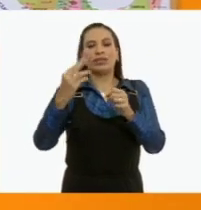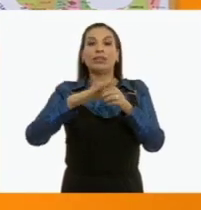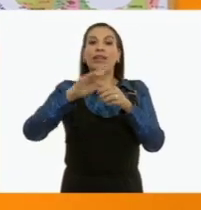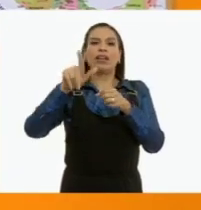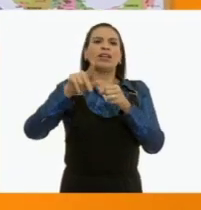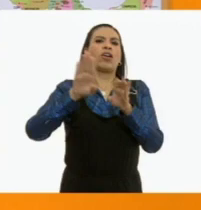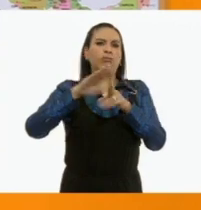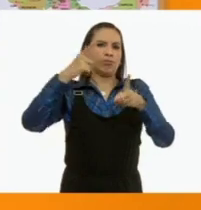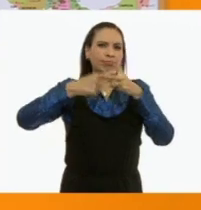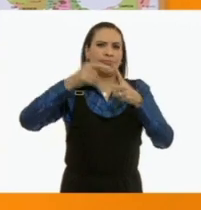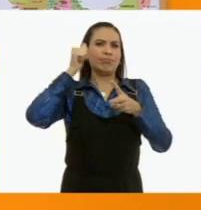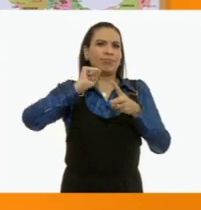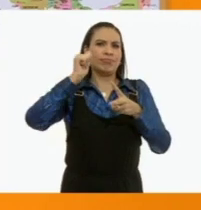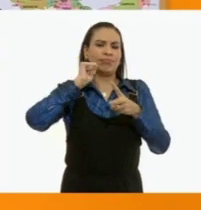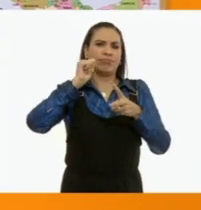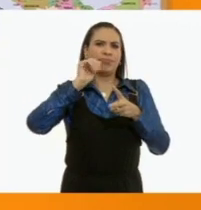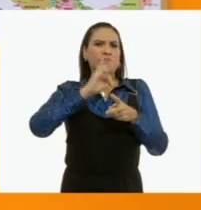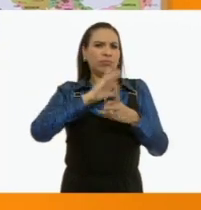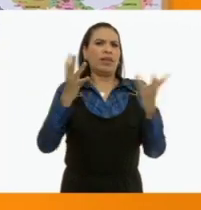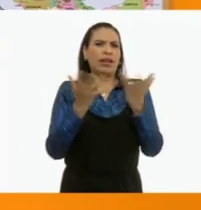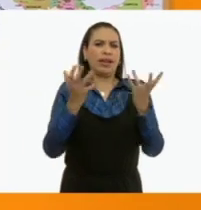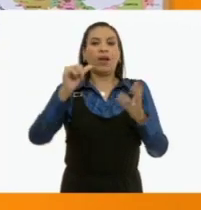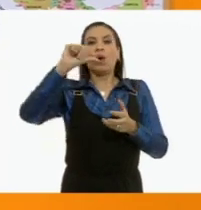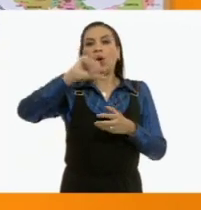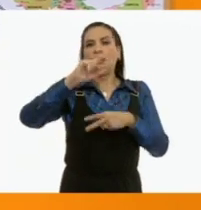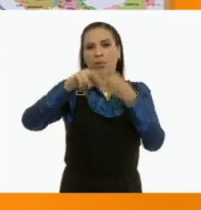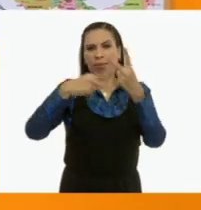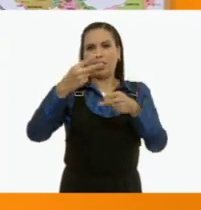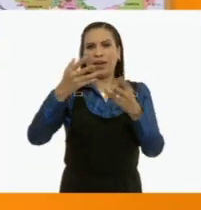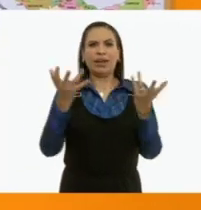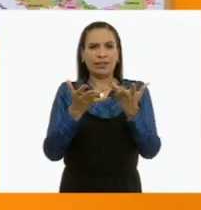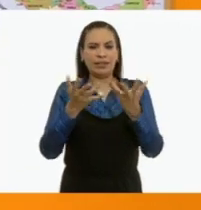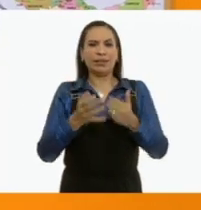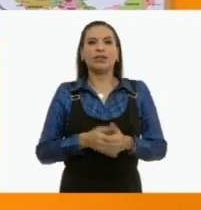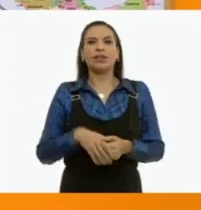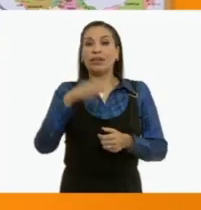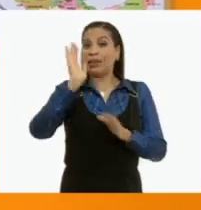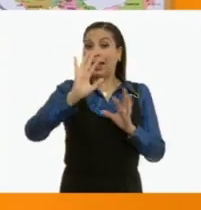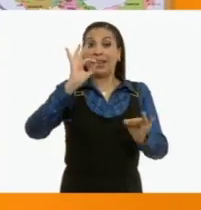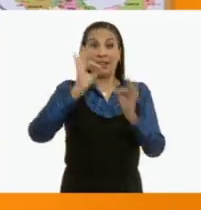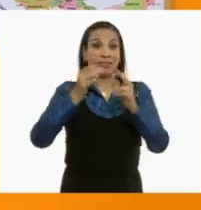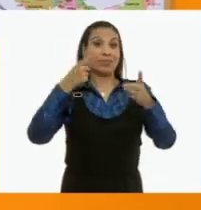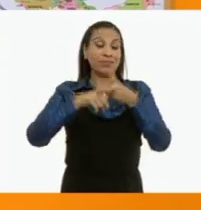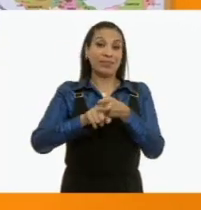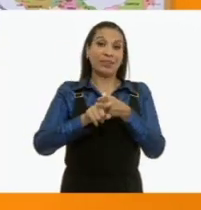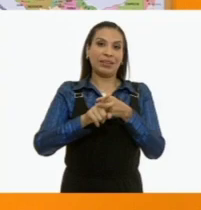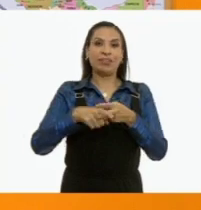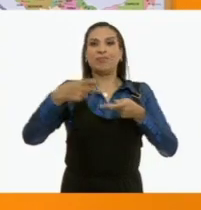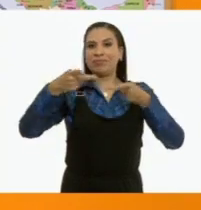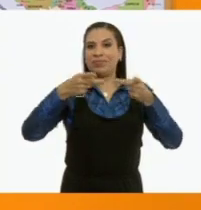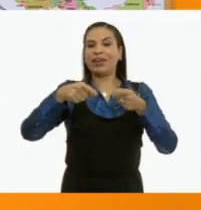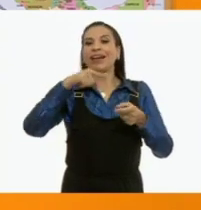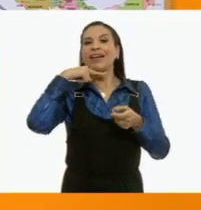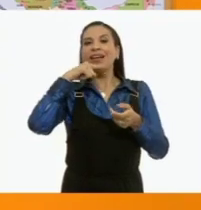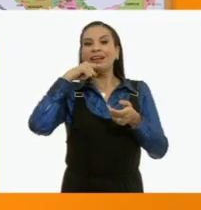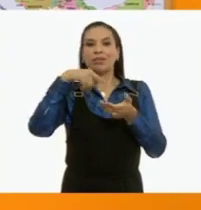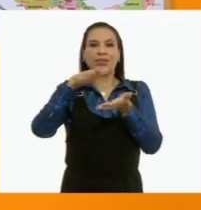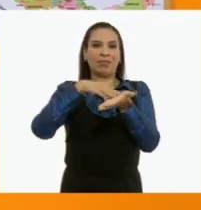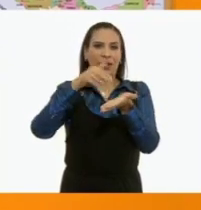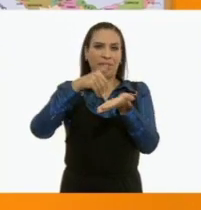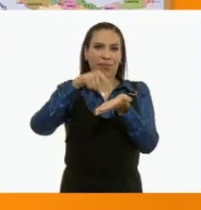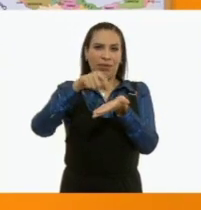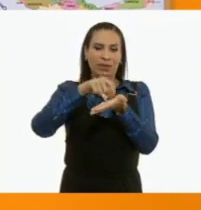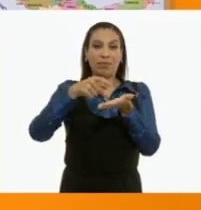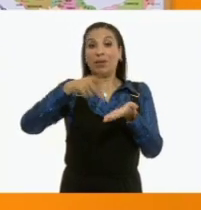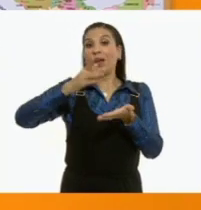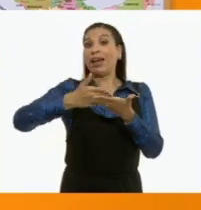matemáticas nos ofrecen opciones para hacerlo y hoy vamos a conocerlas. ¿Ya están listos para comenzar? Preparen su lápiz y su papel,